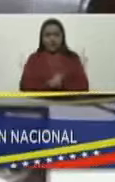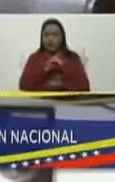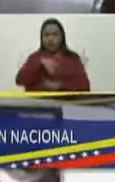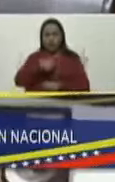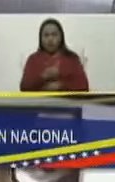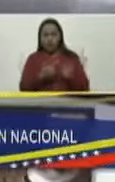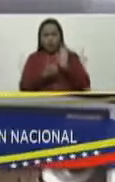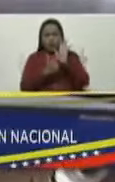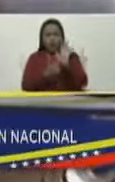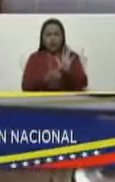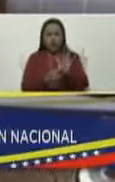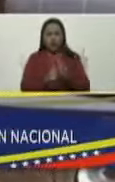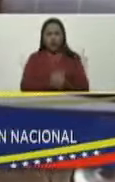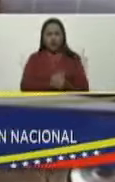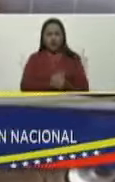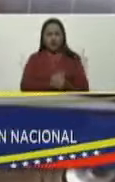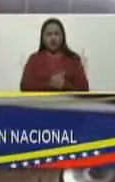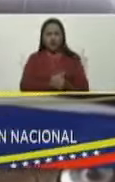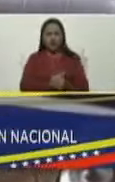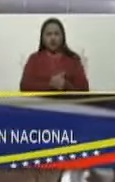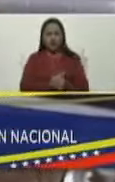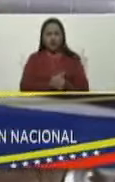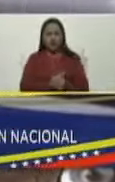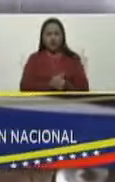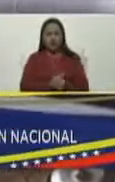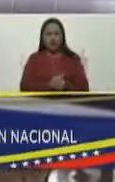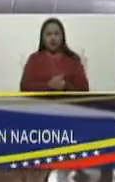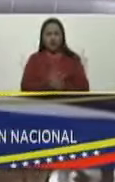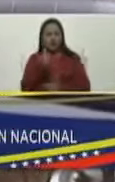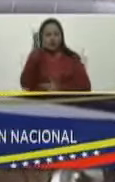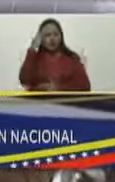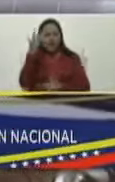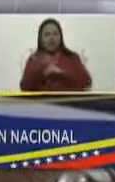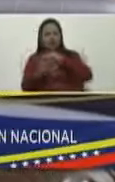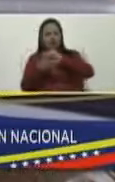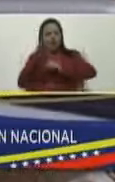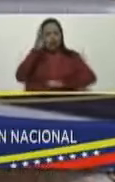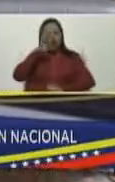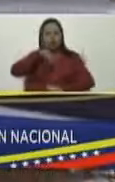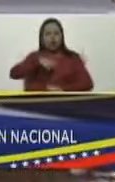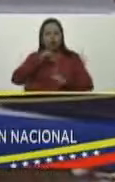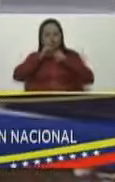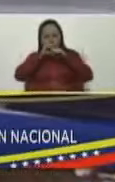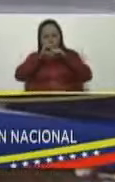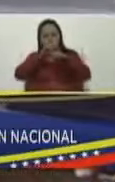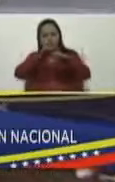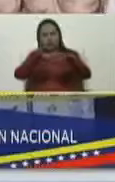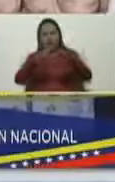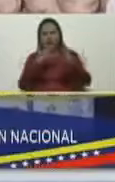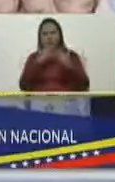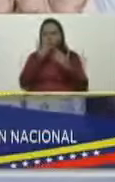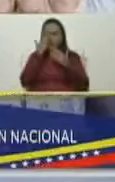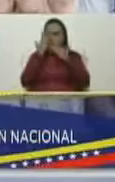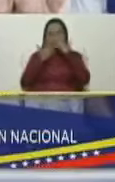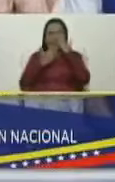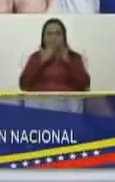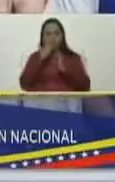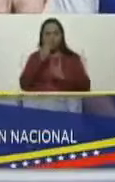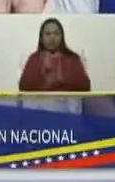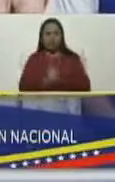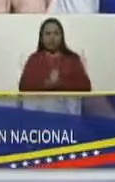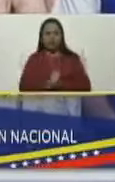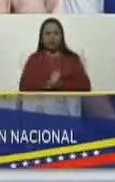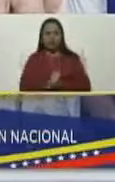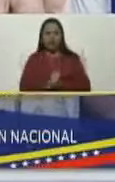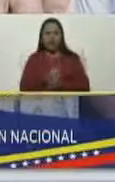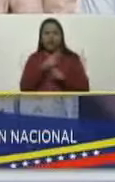transmitir. Me imagino que con tecnología en el futuro se podrá transmitir los aromas. Los sentidos. Pero el